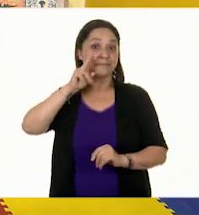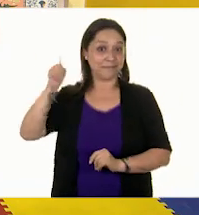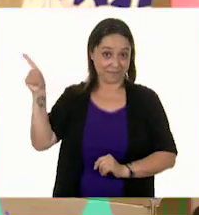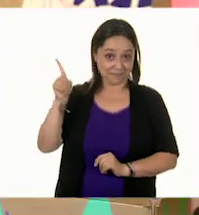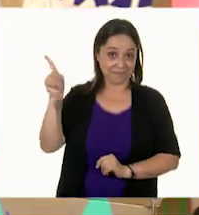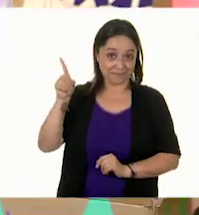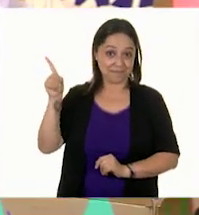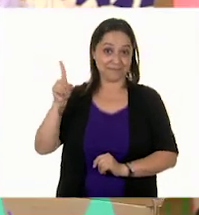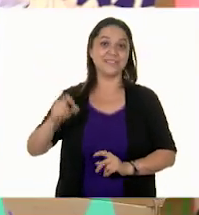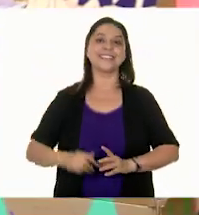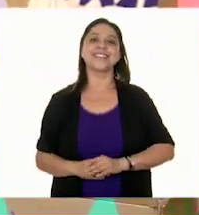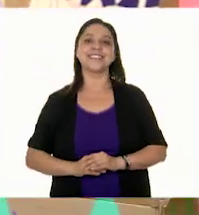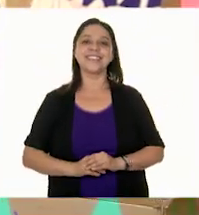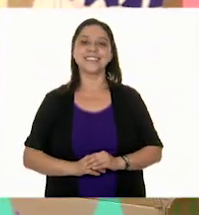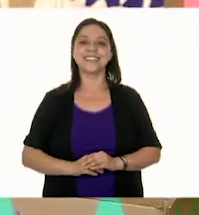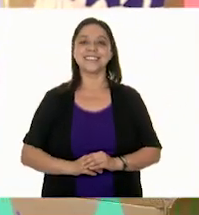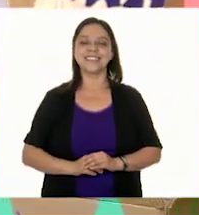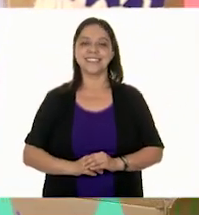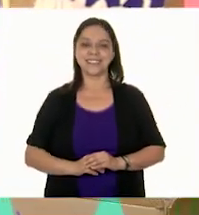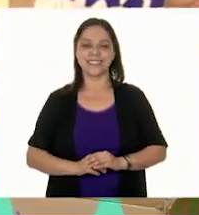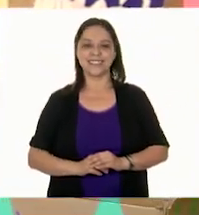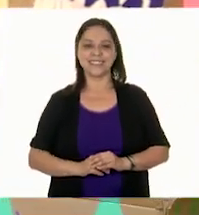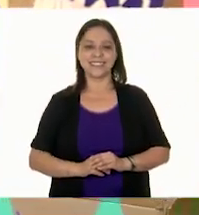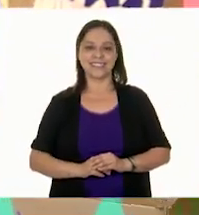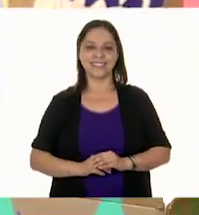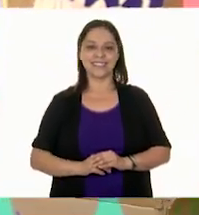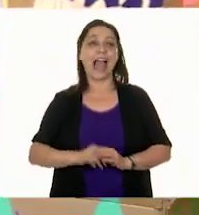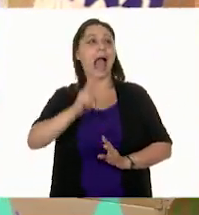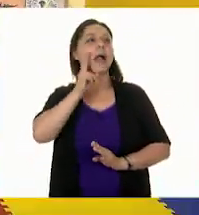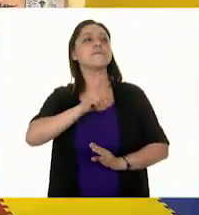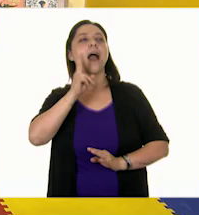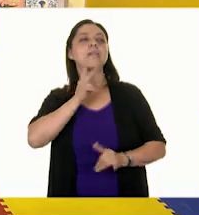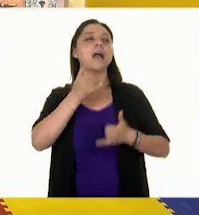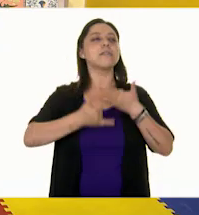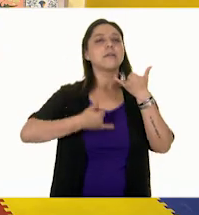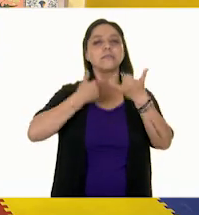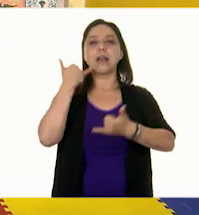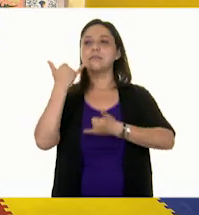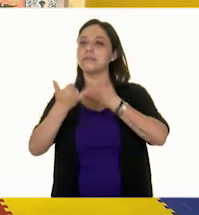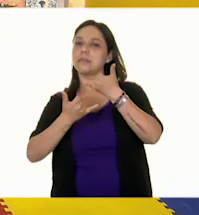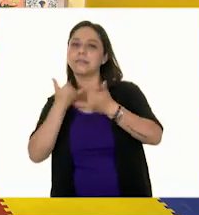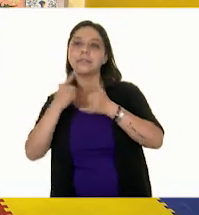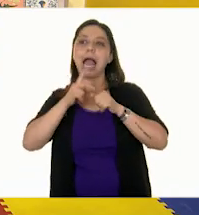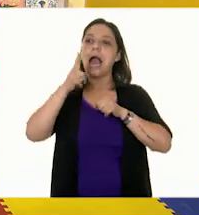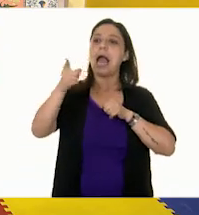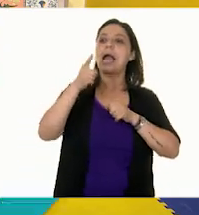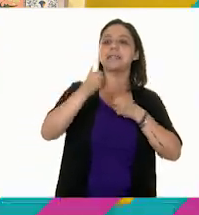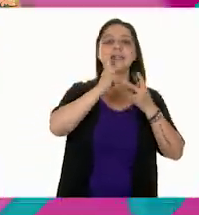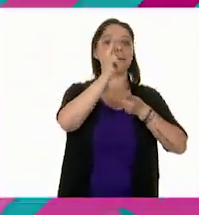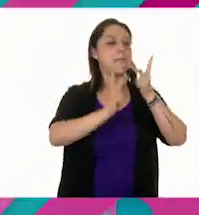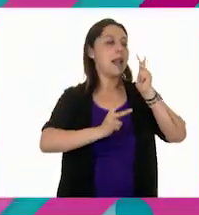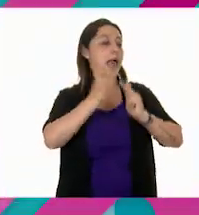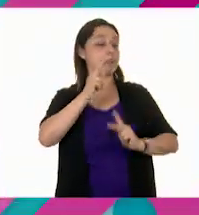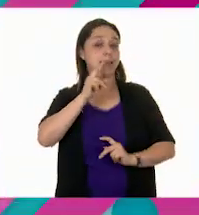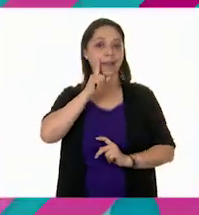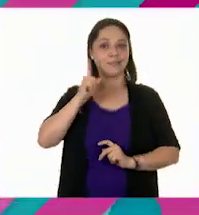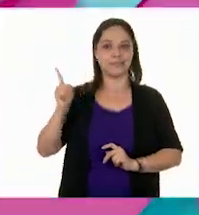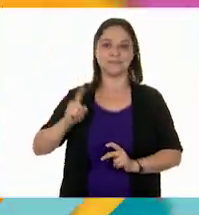ándale, vamos a ver qué encontramos aquí para regar esa planta y esa otra, y luego podemos